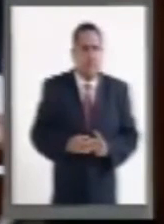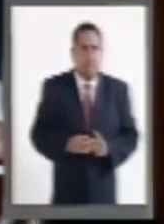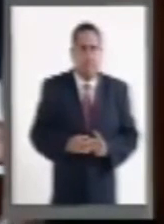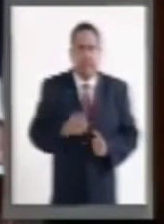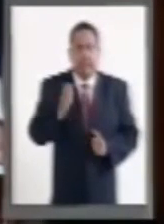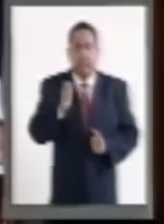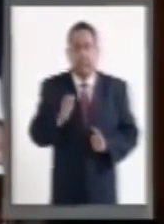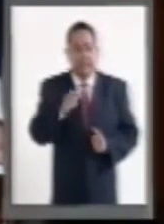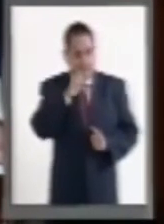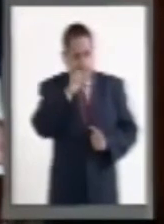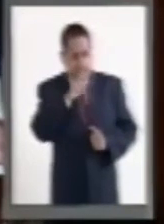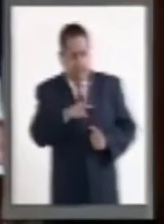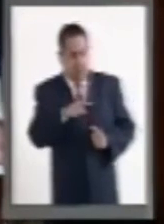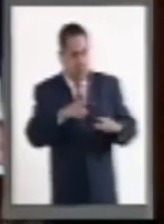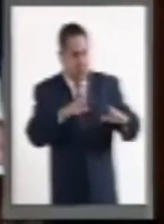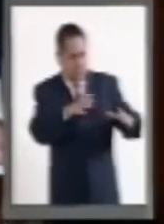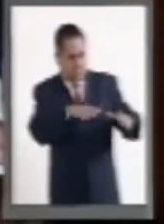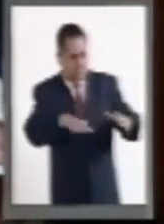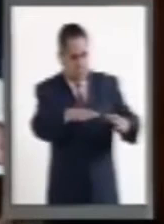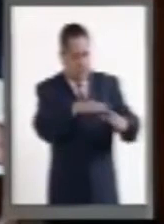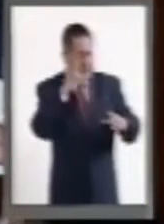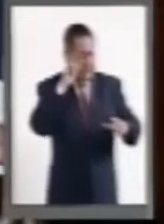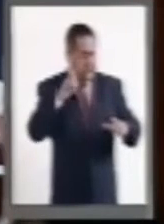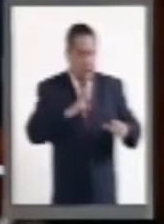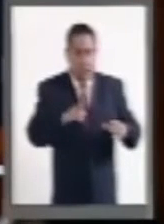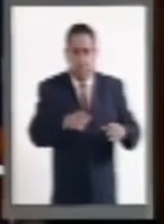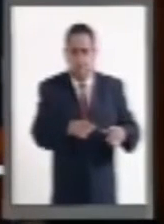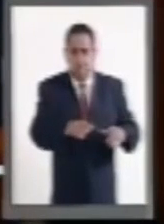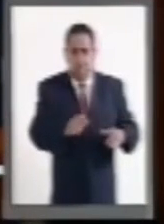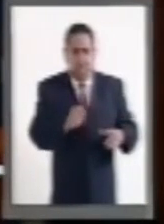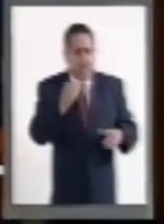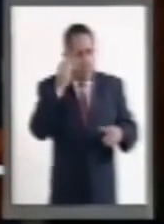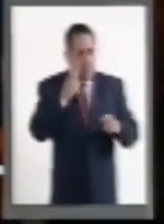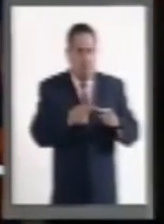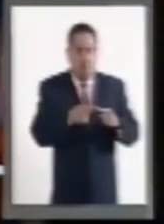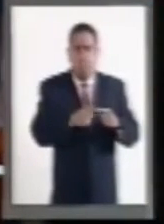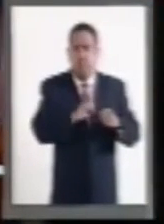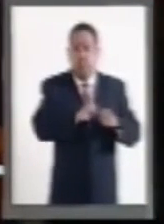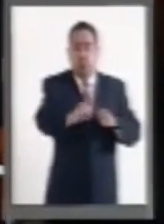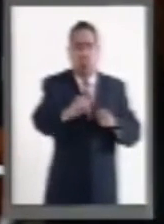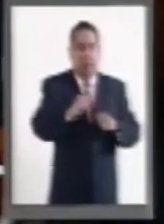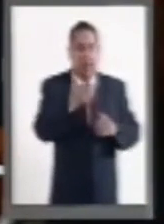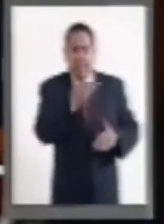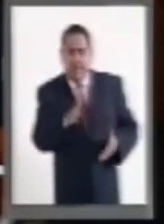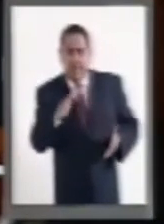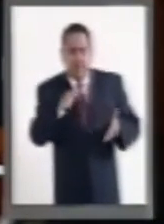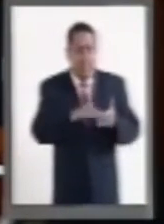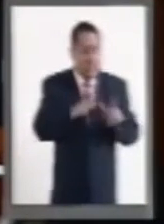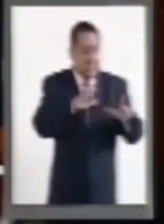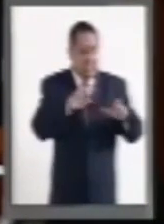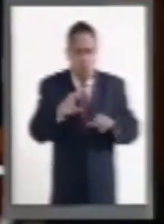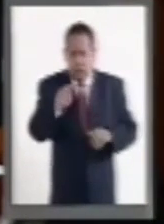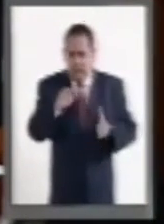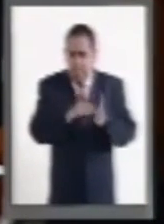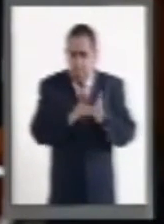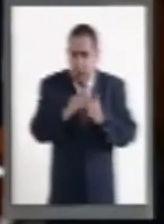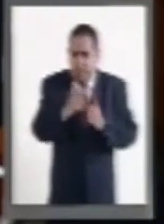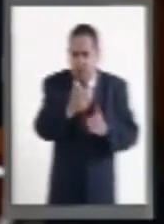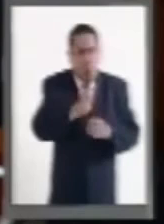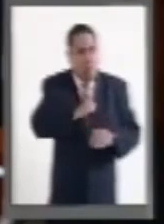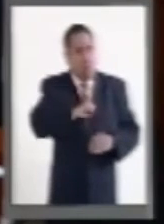que en un mismo momento haya incrementado su deuda pública en más de 10,780 millones de